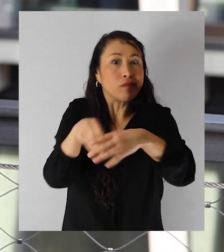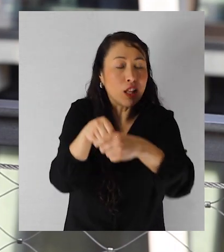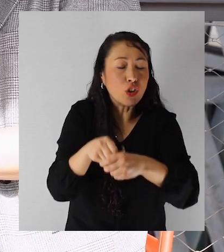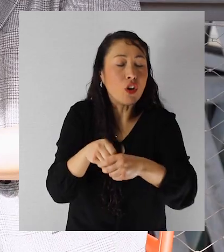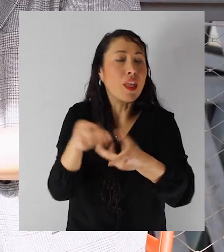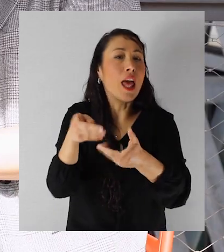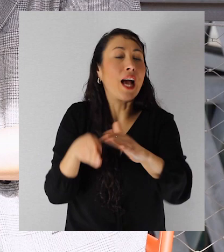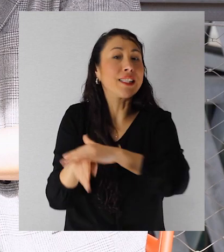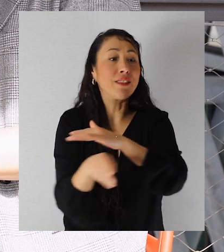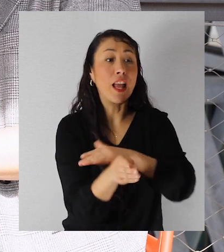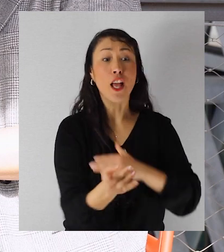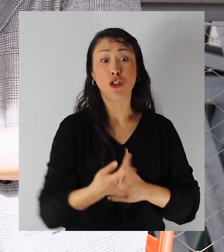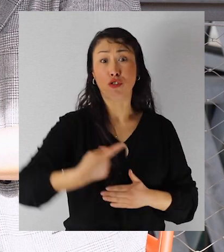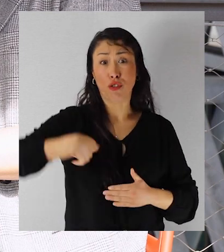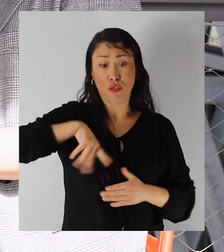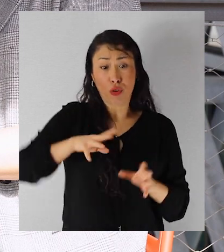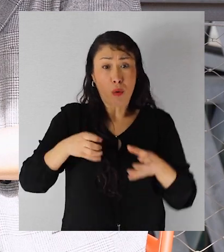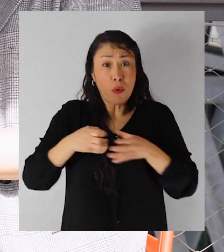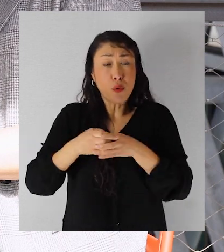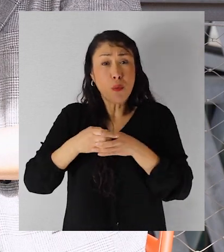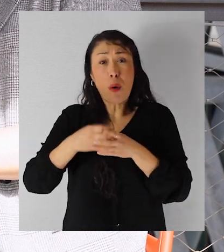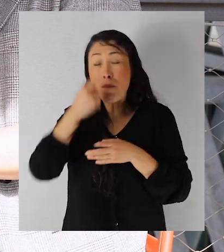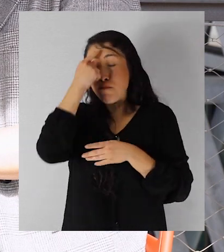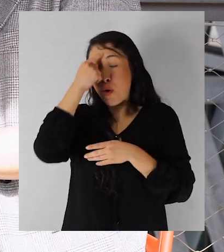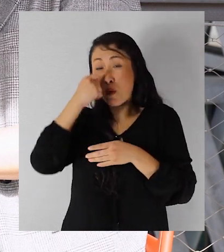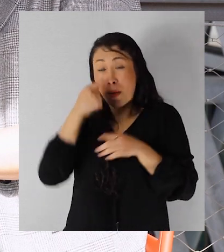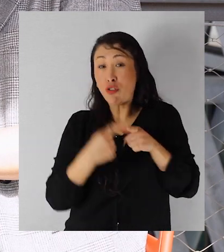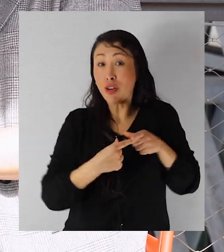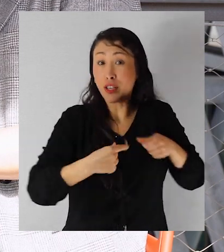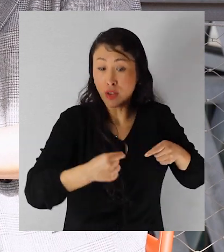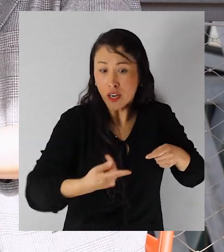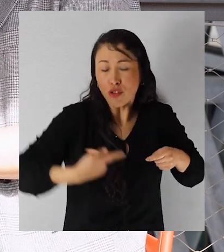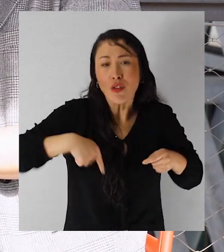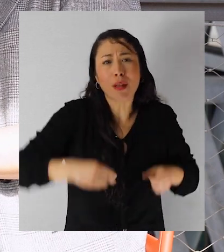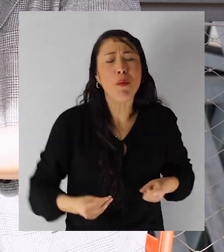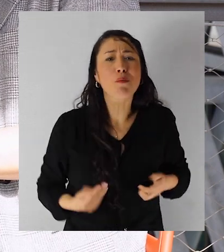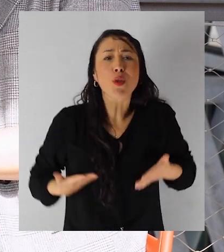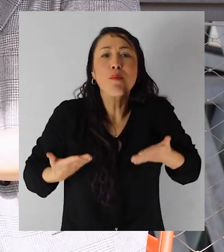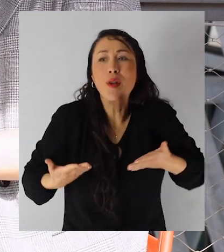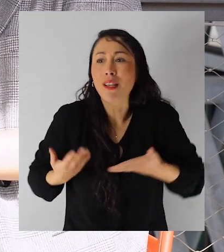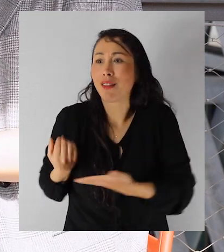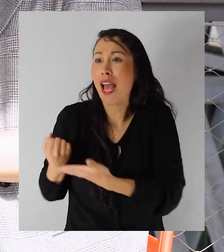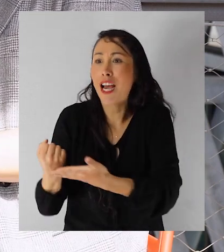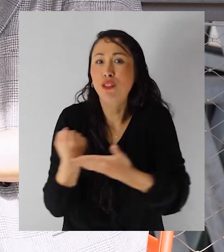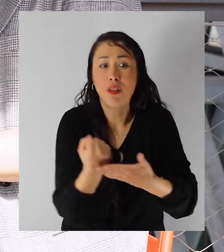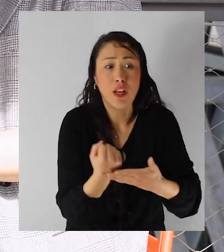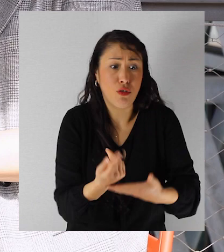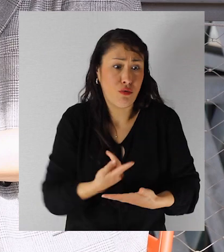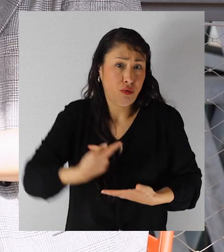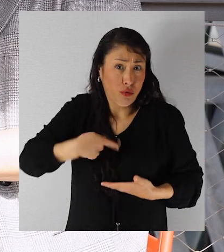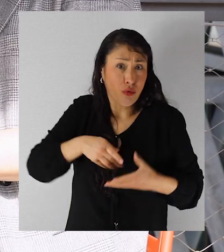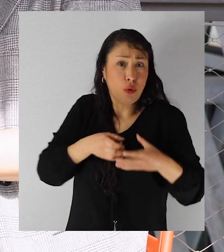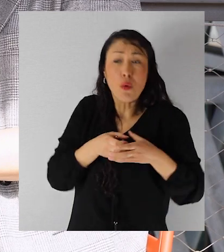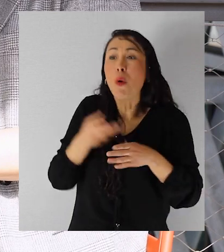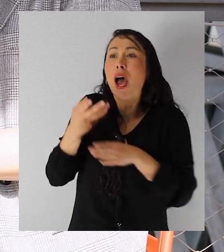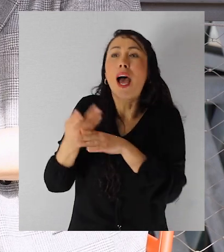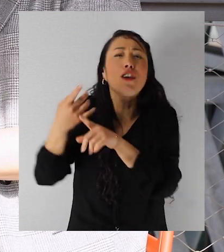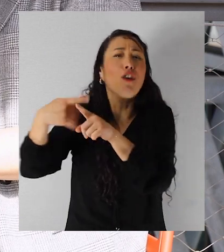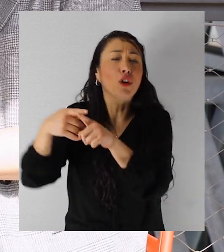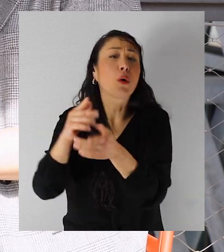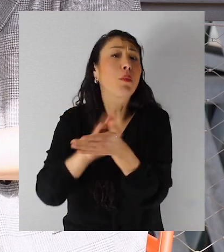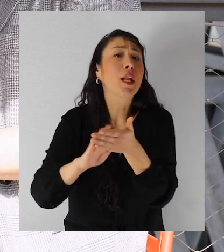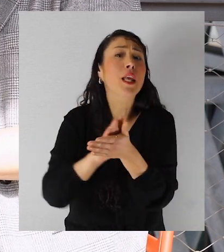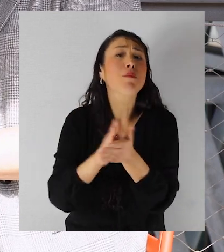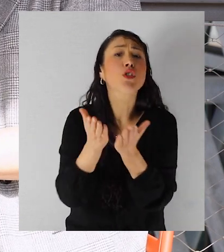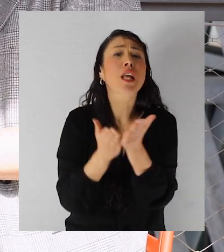accesibilidad también. Nosotros mismos como Monumentos Nacionales estamos súper disponibles a ayudar, y así como nosotros también